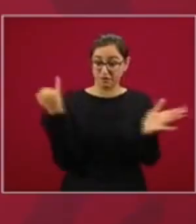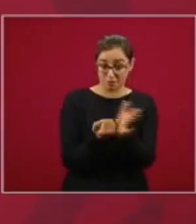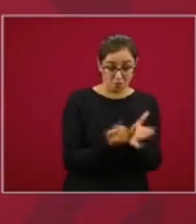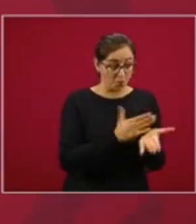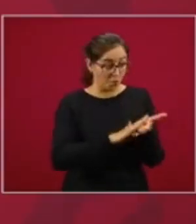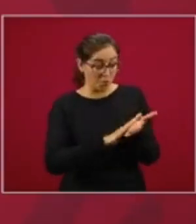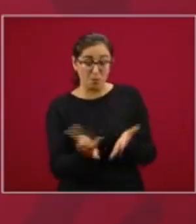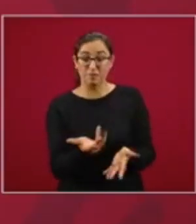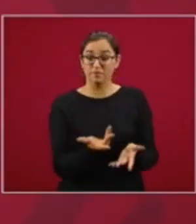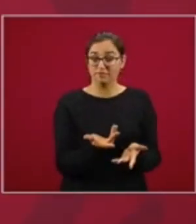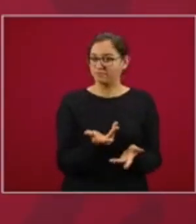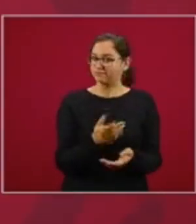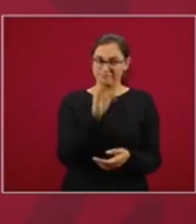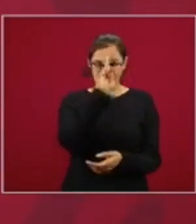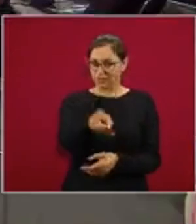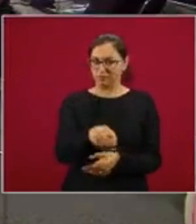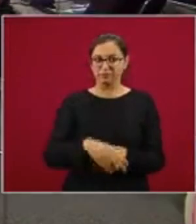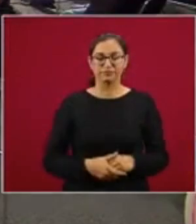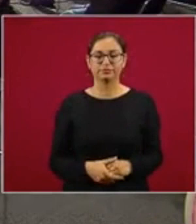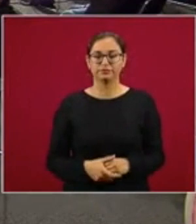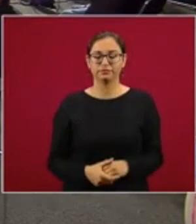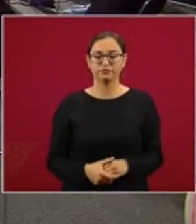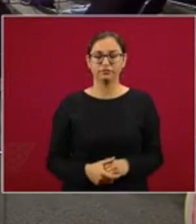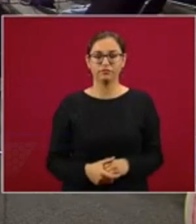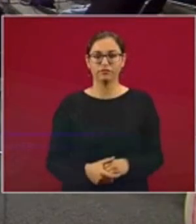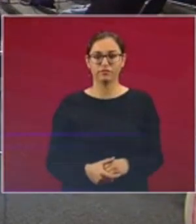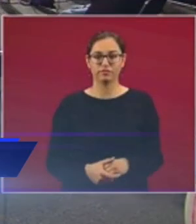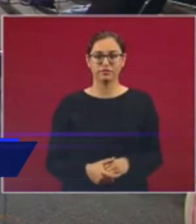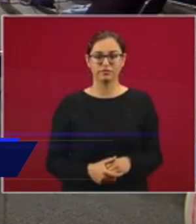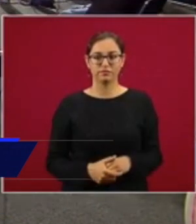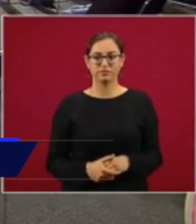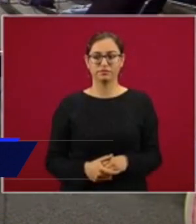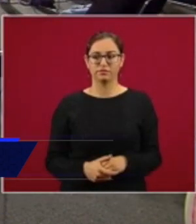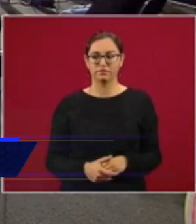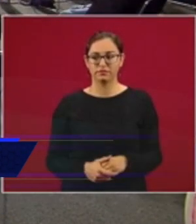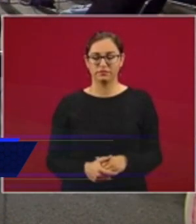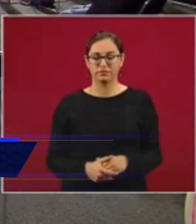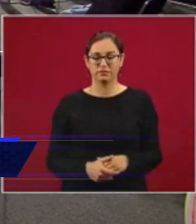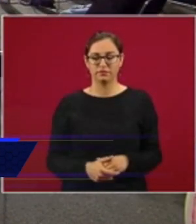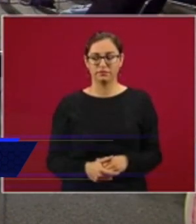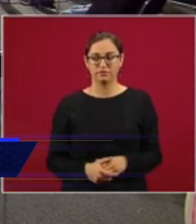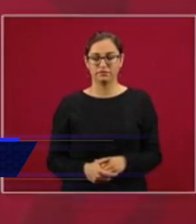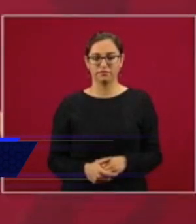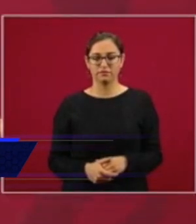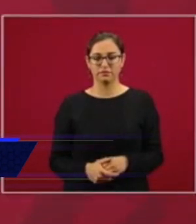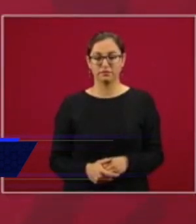No hace falta ir a